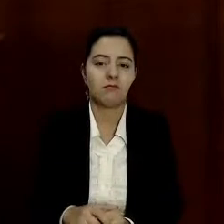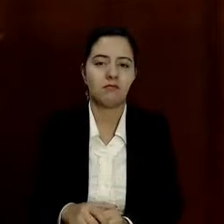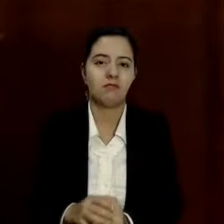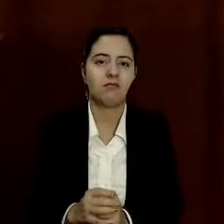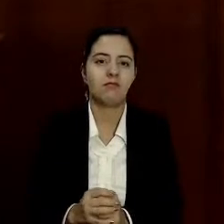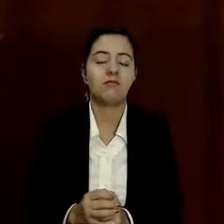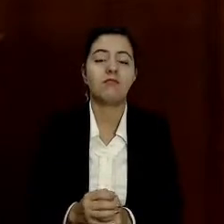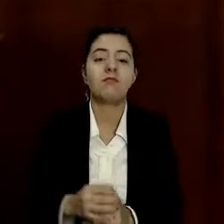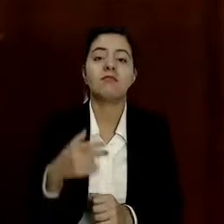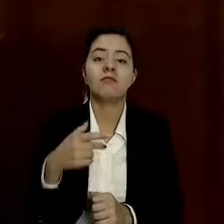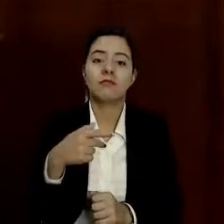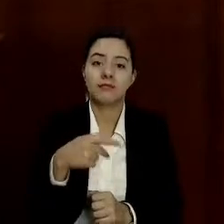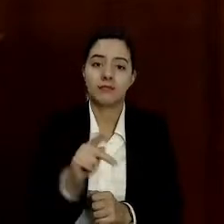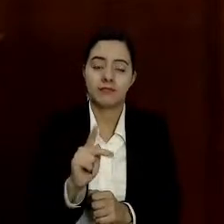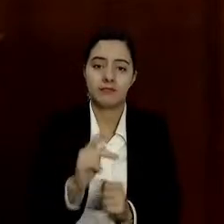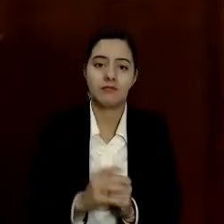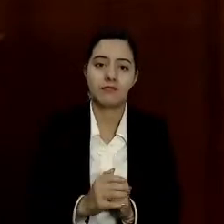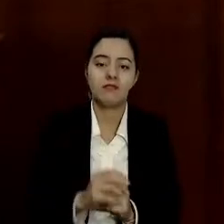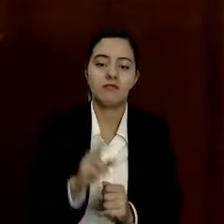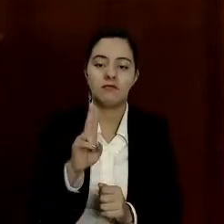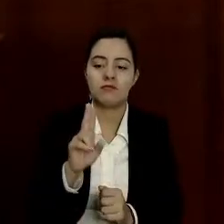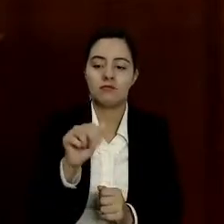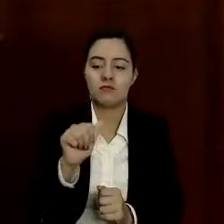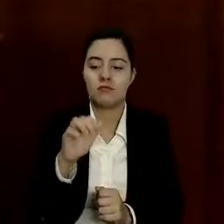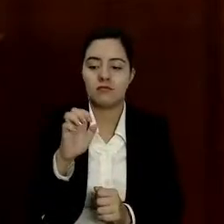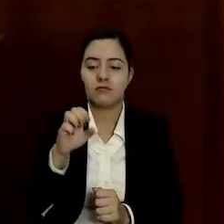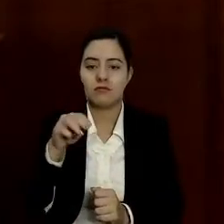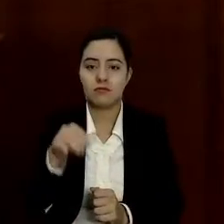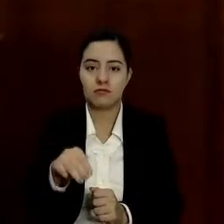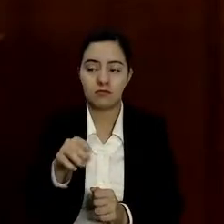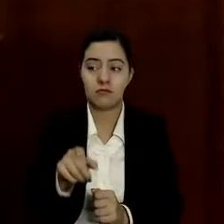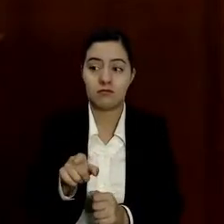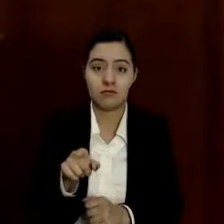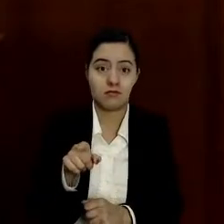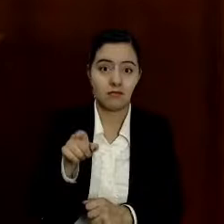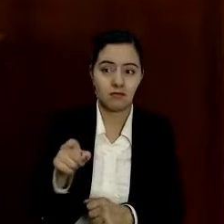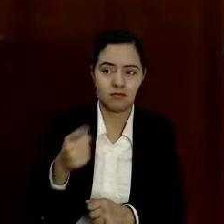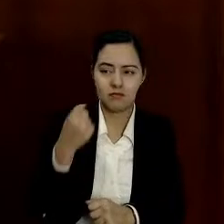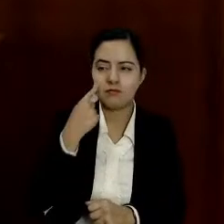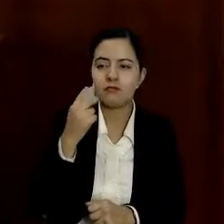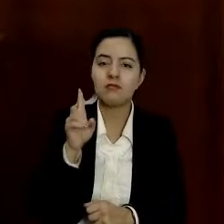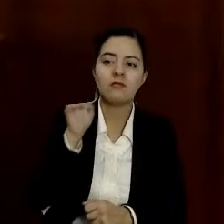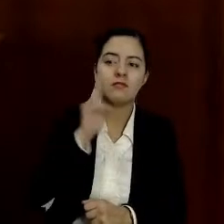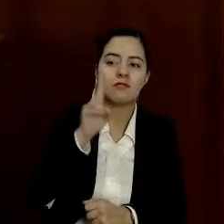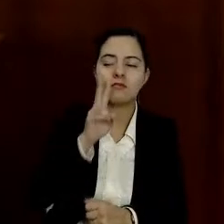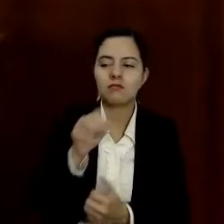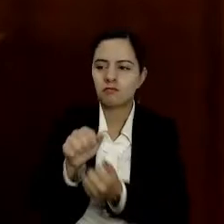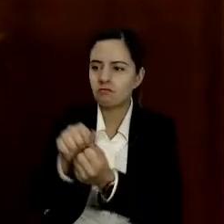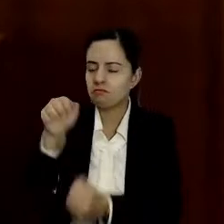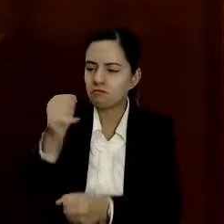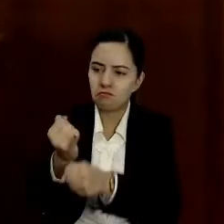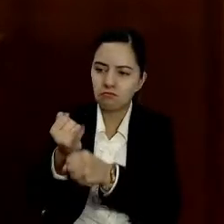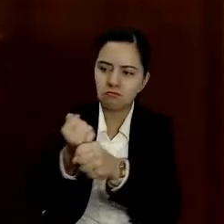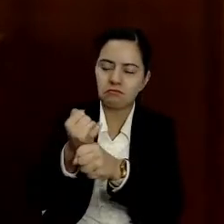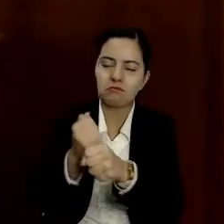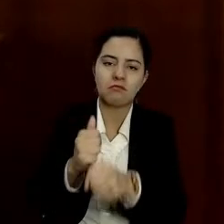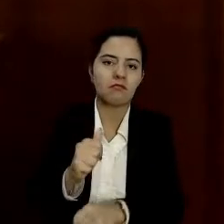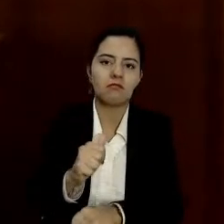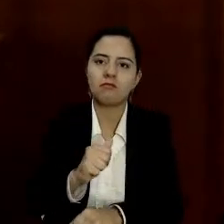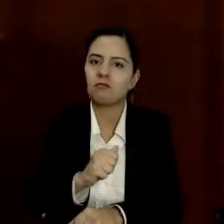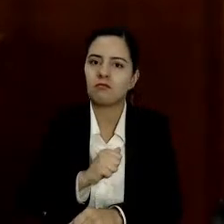Sin embargo, en la UAM no se le fincó ningún procedimiento ni investigación de